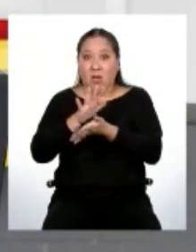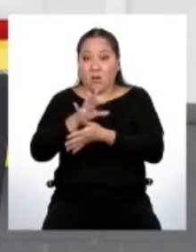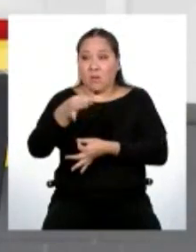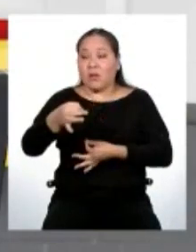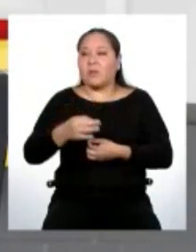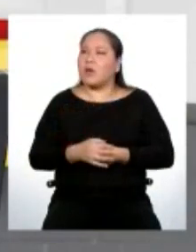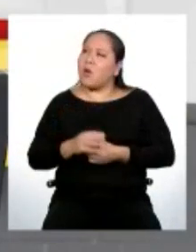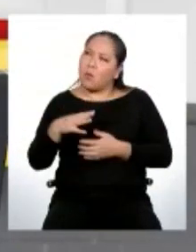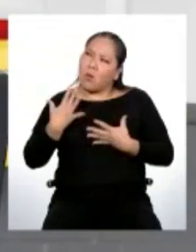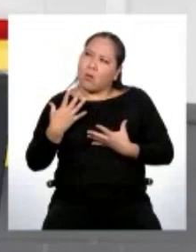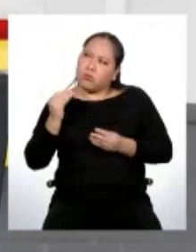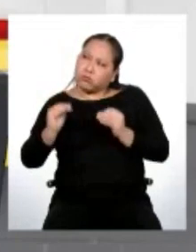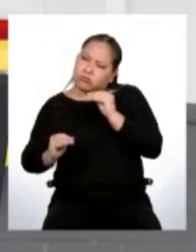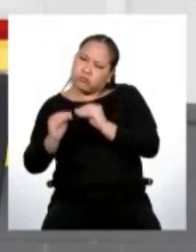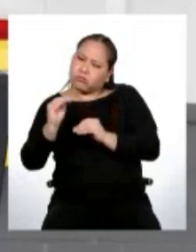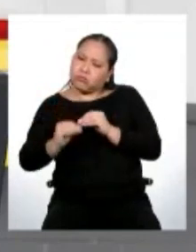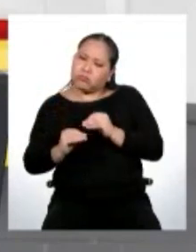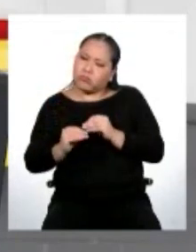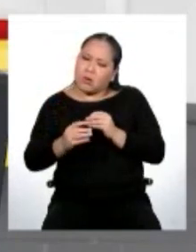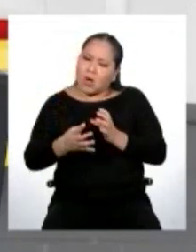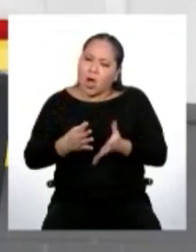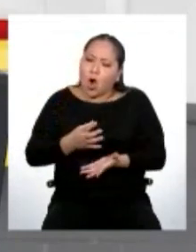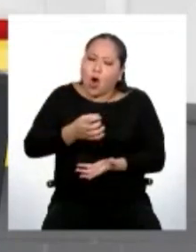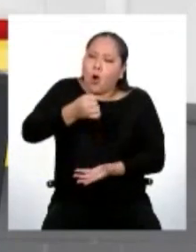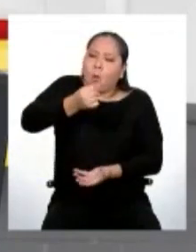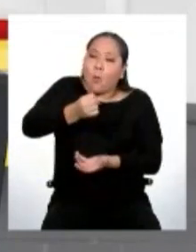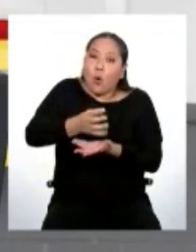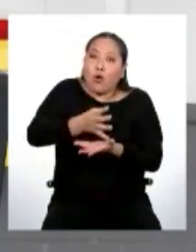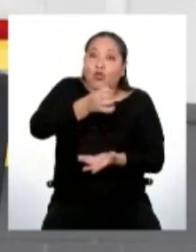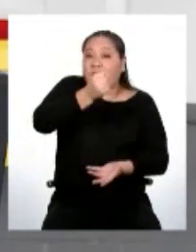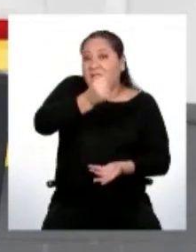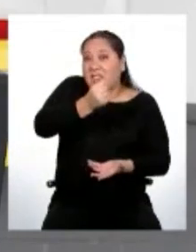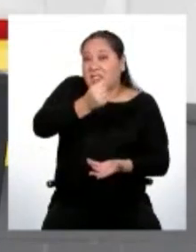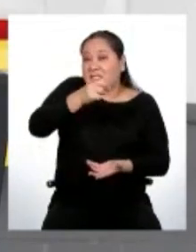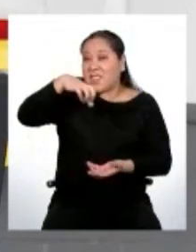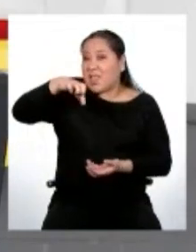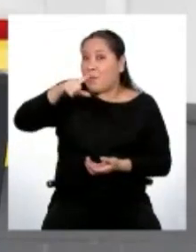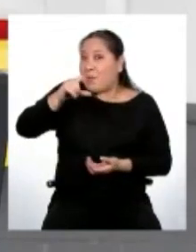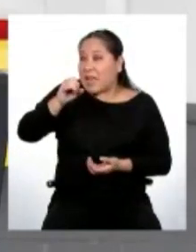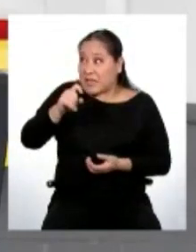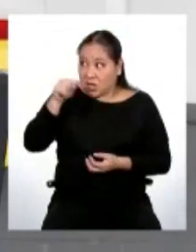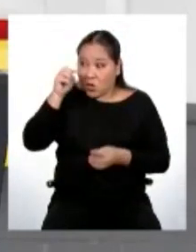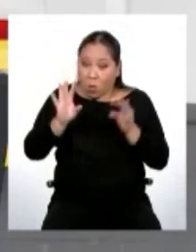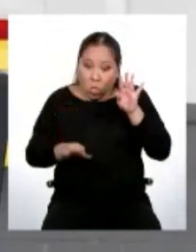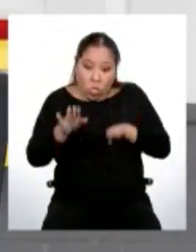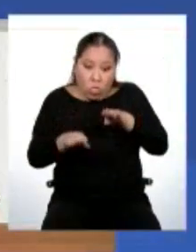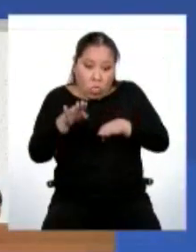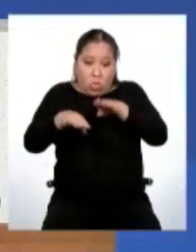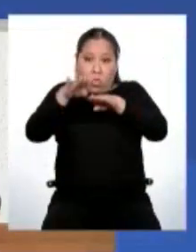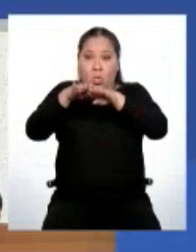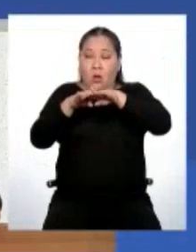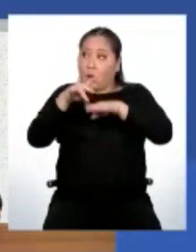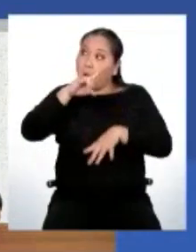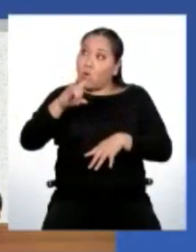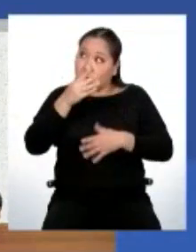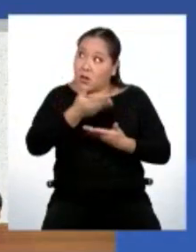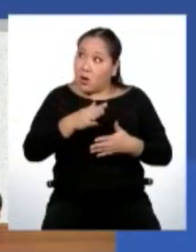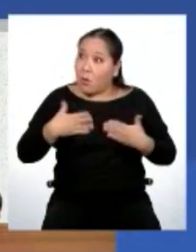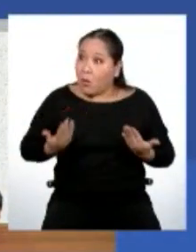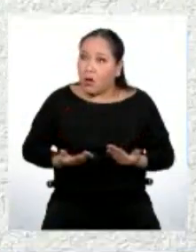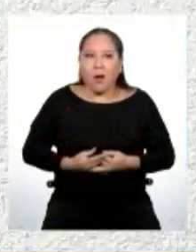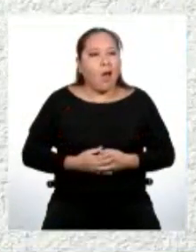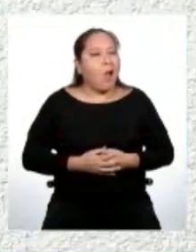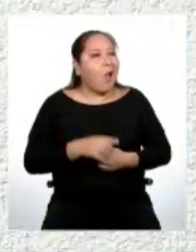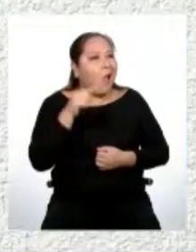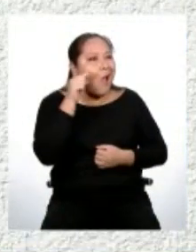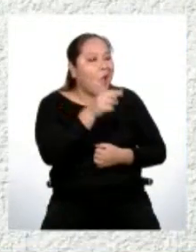enorme con todas las botellas de plástico que he recolectado y así usarlas en mi escenografía? Bien, Rodrigo, esa es